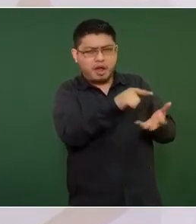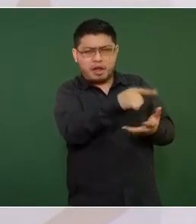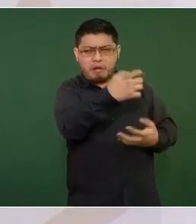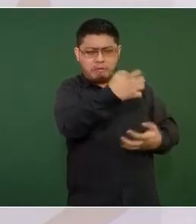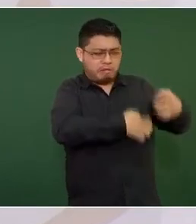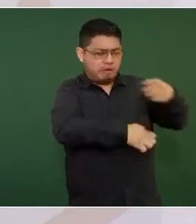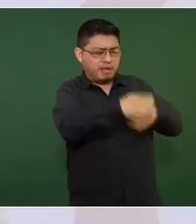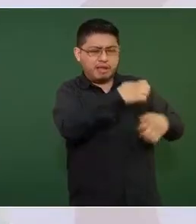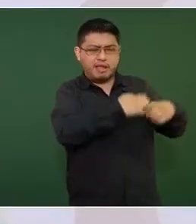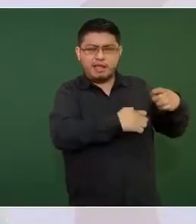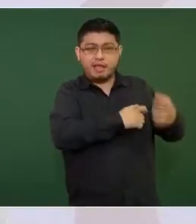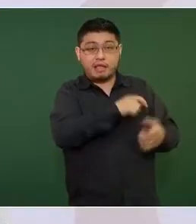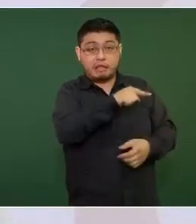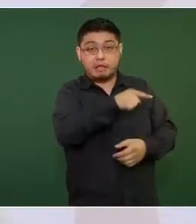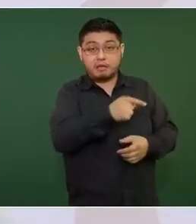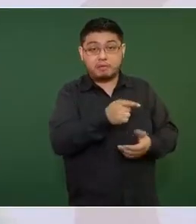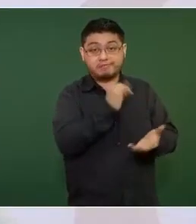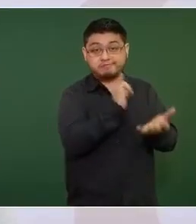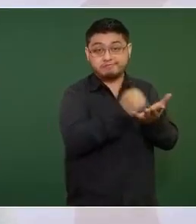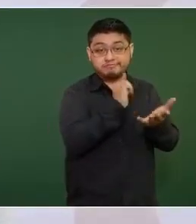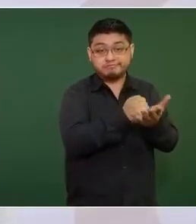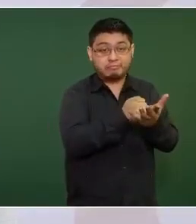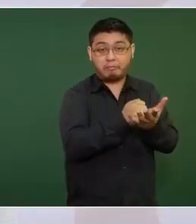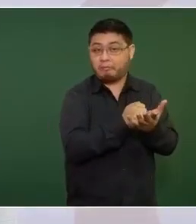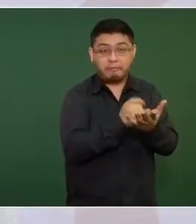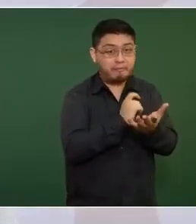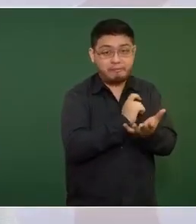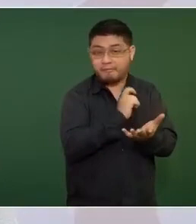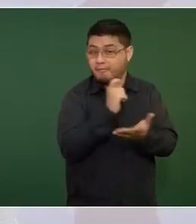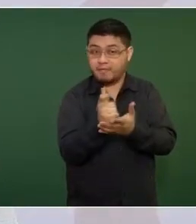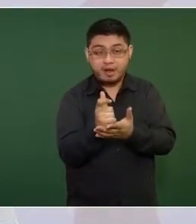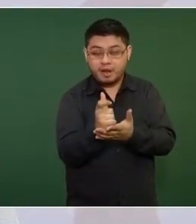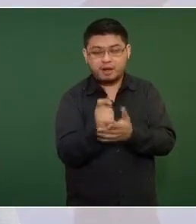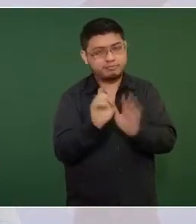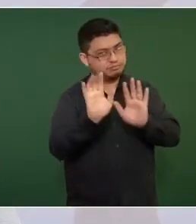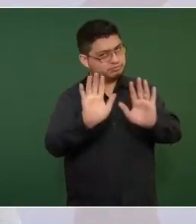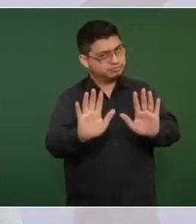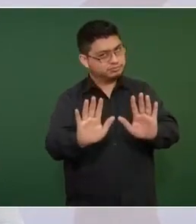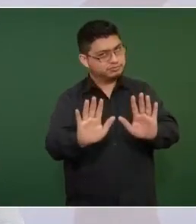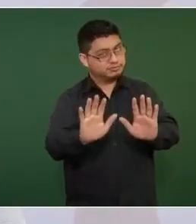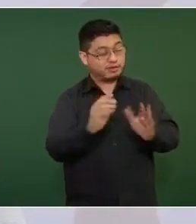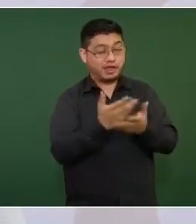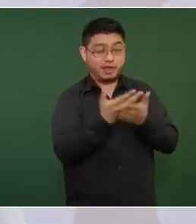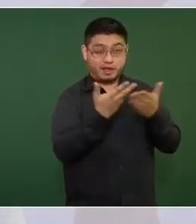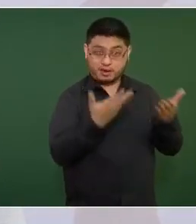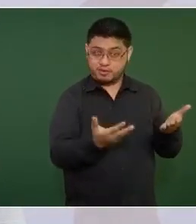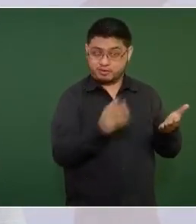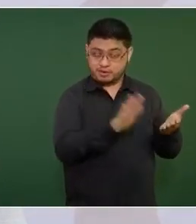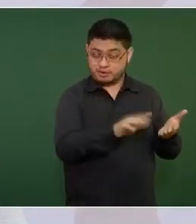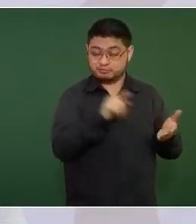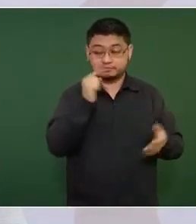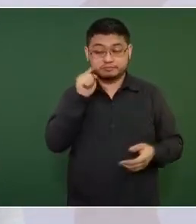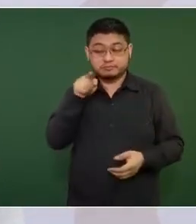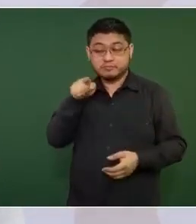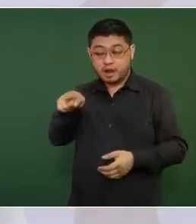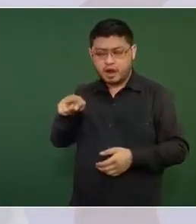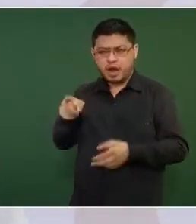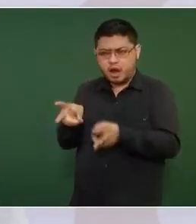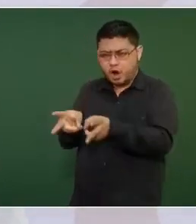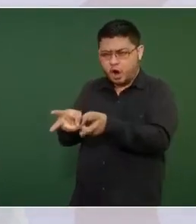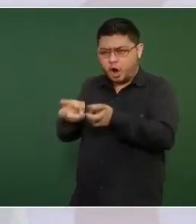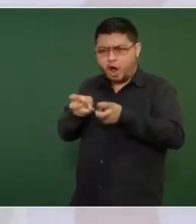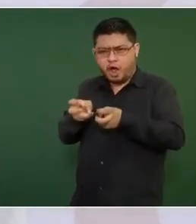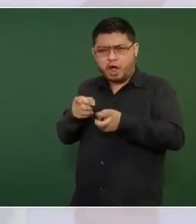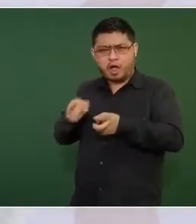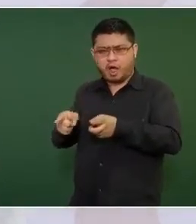financieras que no pagaban impuestos. Ahora se combate el huachicol. No se entrega